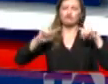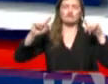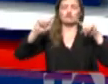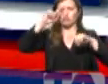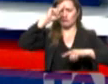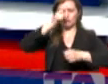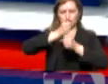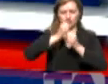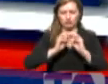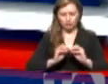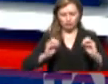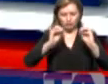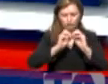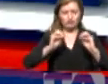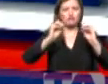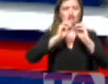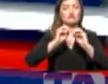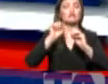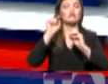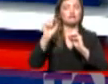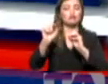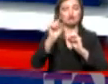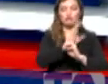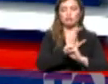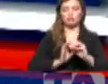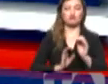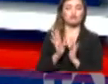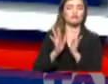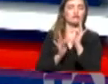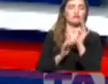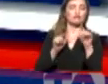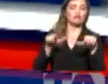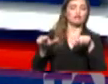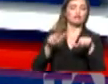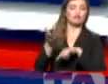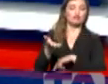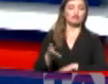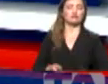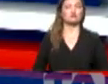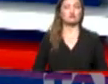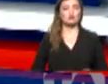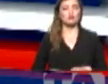la fe de los creyentes en la presencia real de Jesucristo en el Santísimo Sacramento.